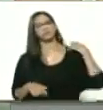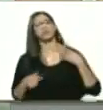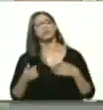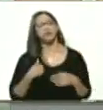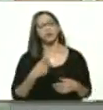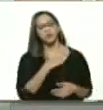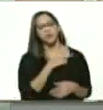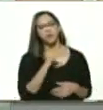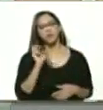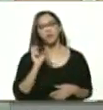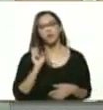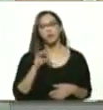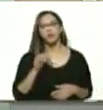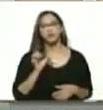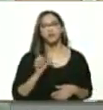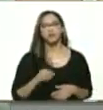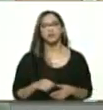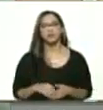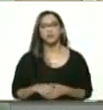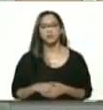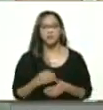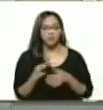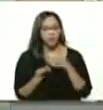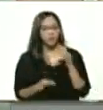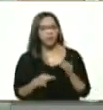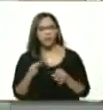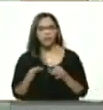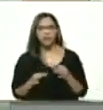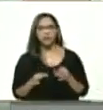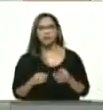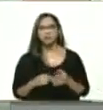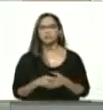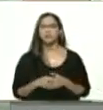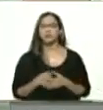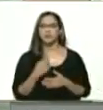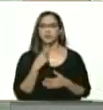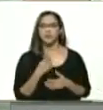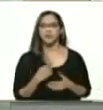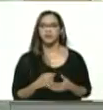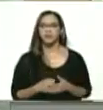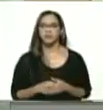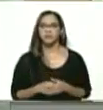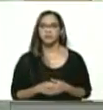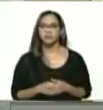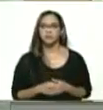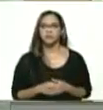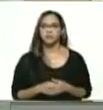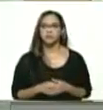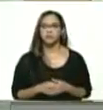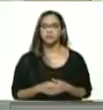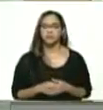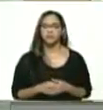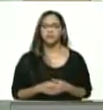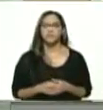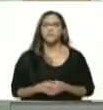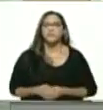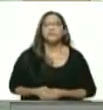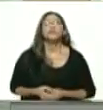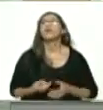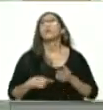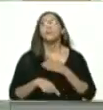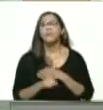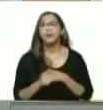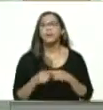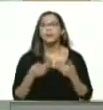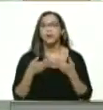pensemos que esto es una noche voy a tratar de explicarlo y me paro aquí y digo una vez verificado el cuadro digo vamos a abrir el proceso